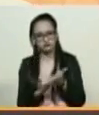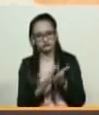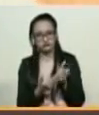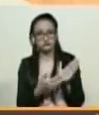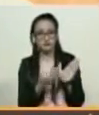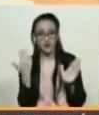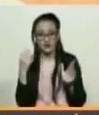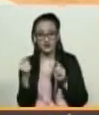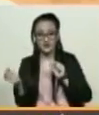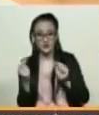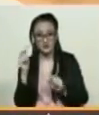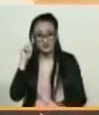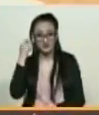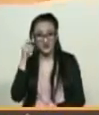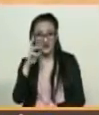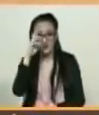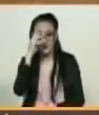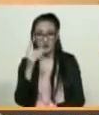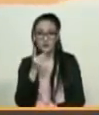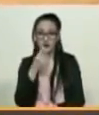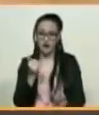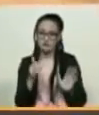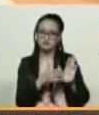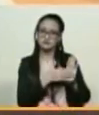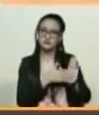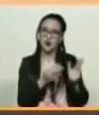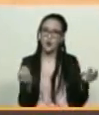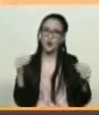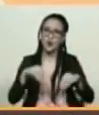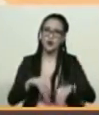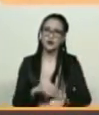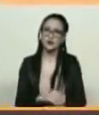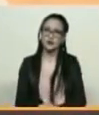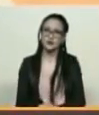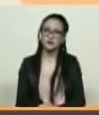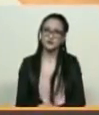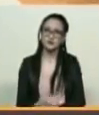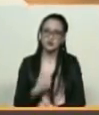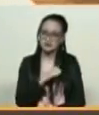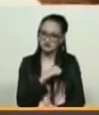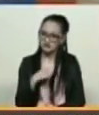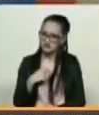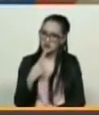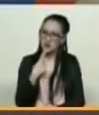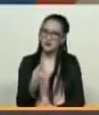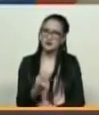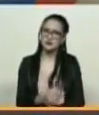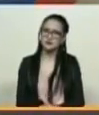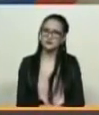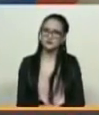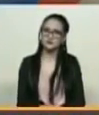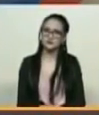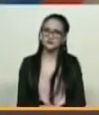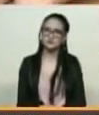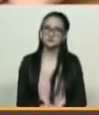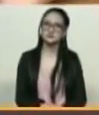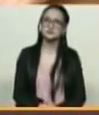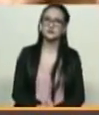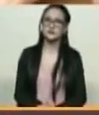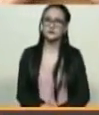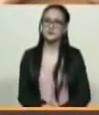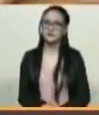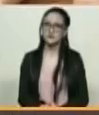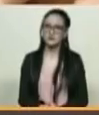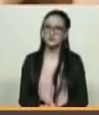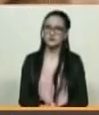tanto discutimos en República Dominicana. Se lo digo particularmente a Manuel Rosales, a Enrique Maestre,